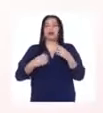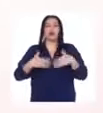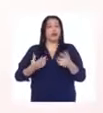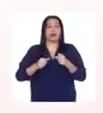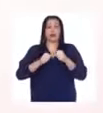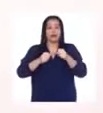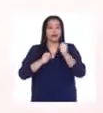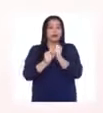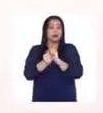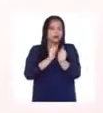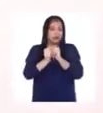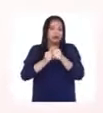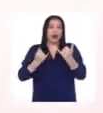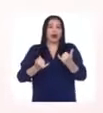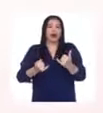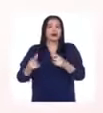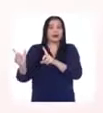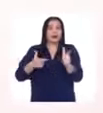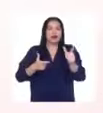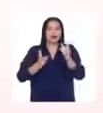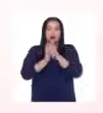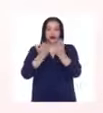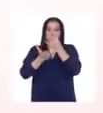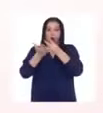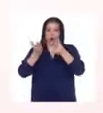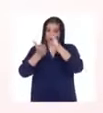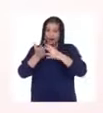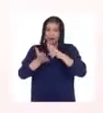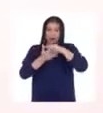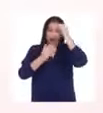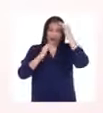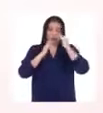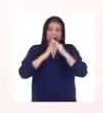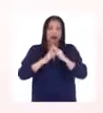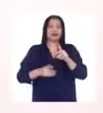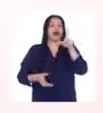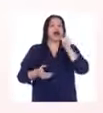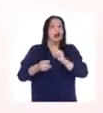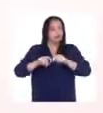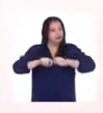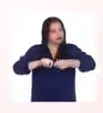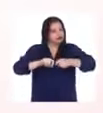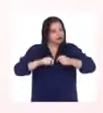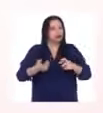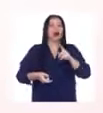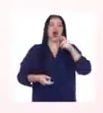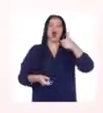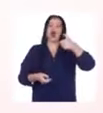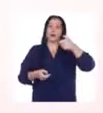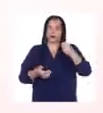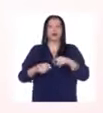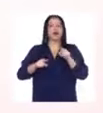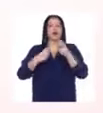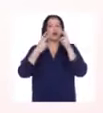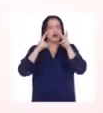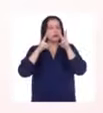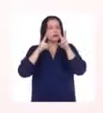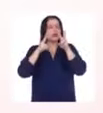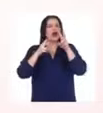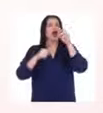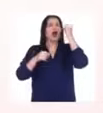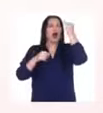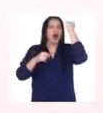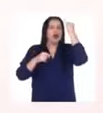listos por favor nuestros cuadernos de Aprendo en Casa, nuestros lápices bien tajados, nuestros lapiceros y anotemos las ideas más